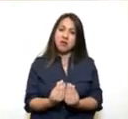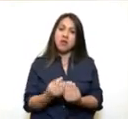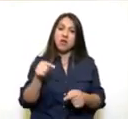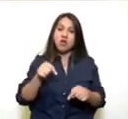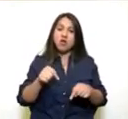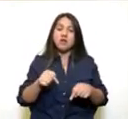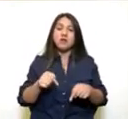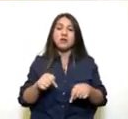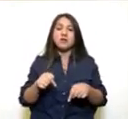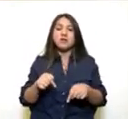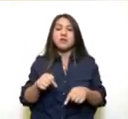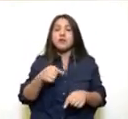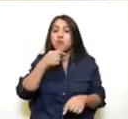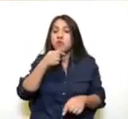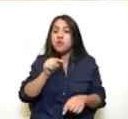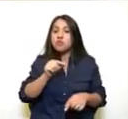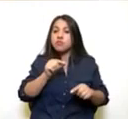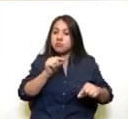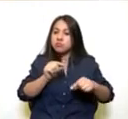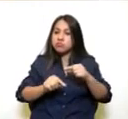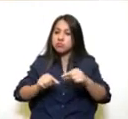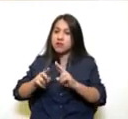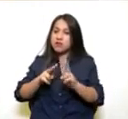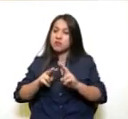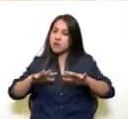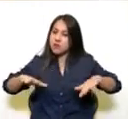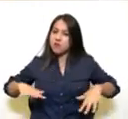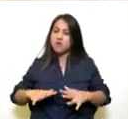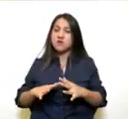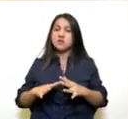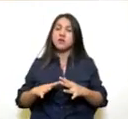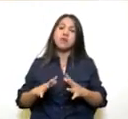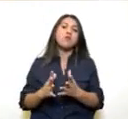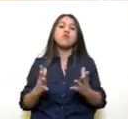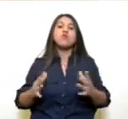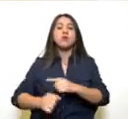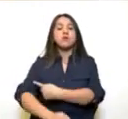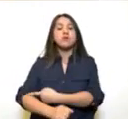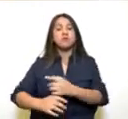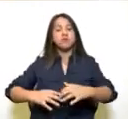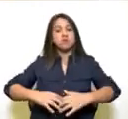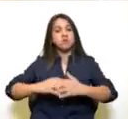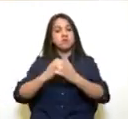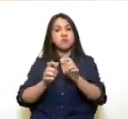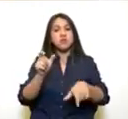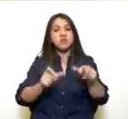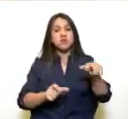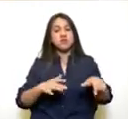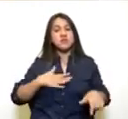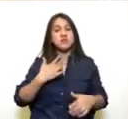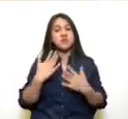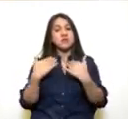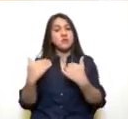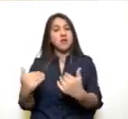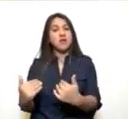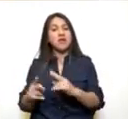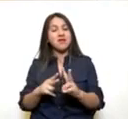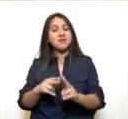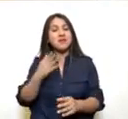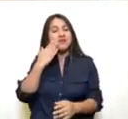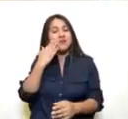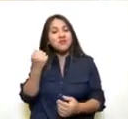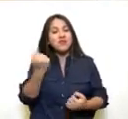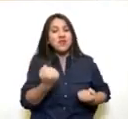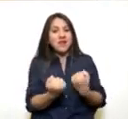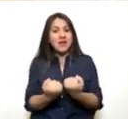de nuevo está naciendo una fuerza muy poderosa y gente que se siente llamada a ser solidario con